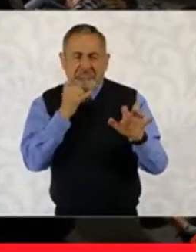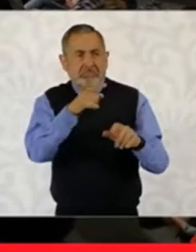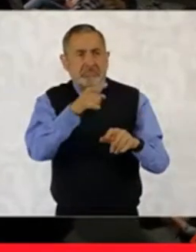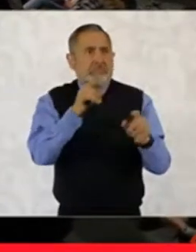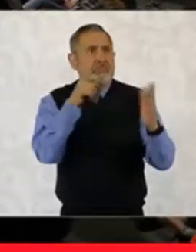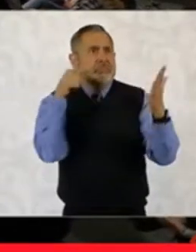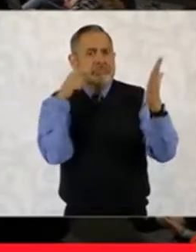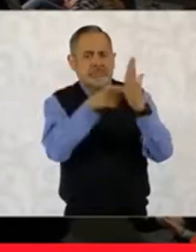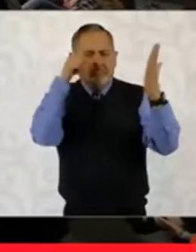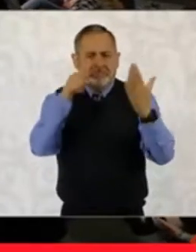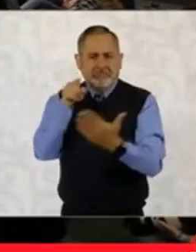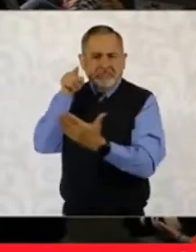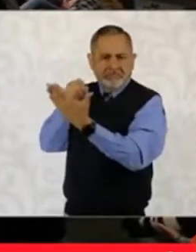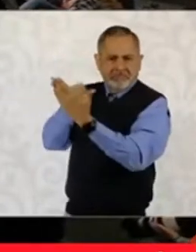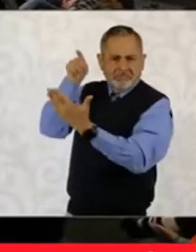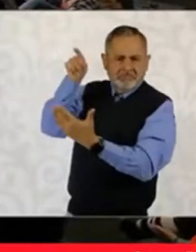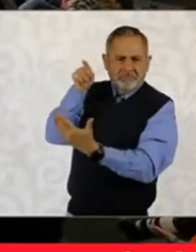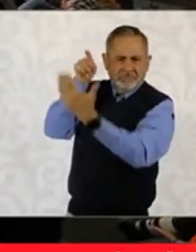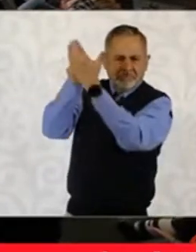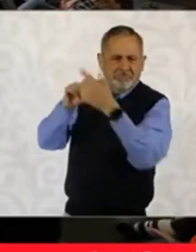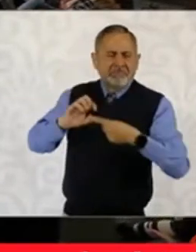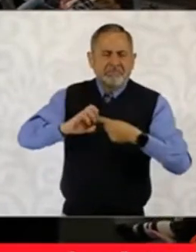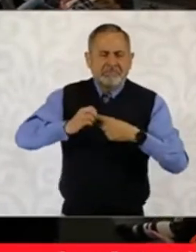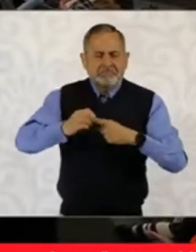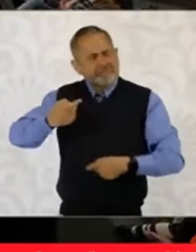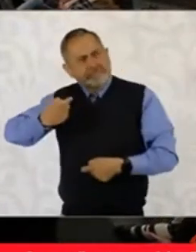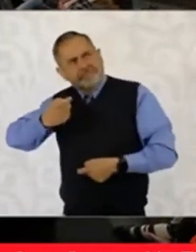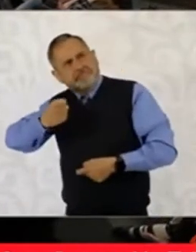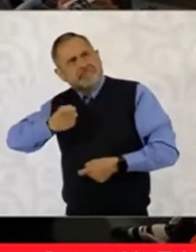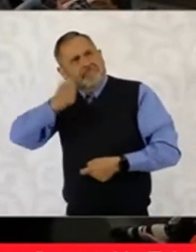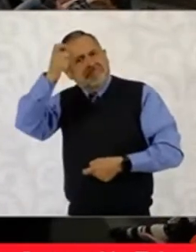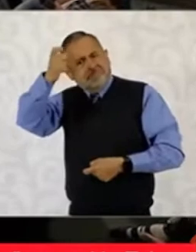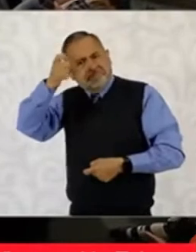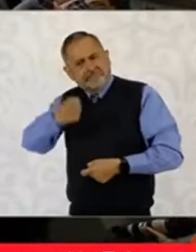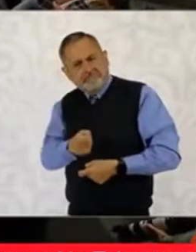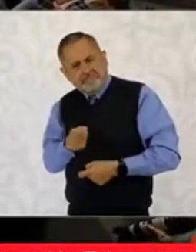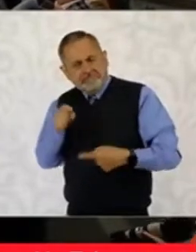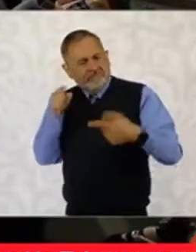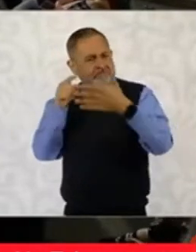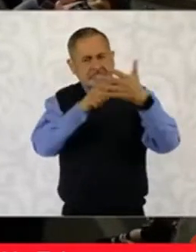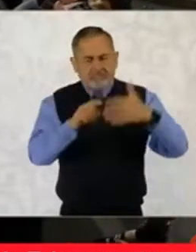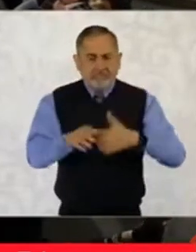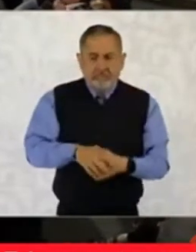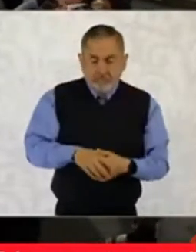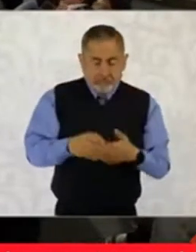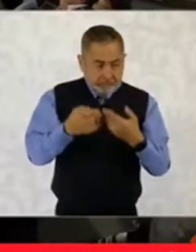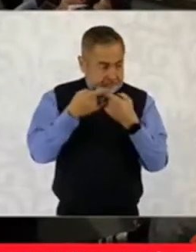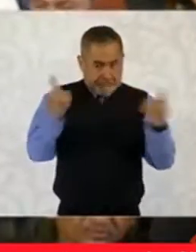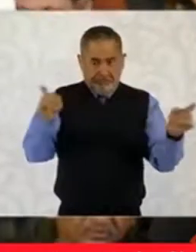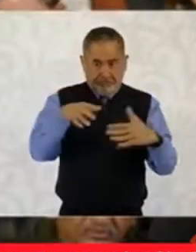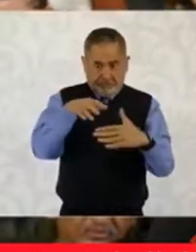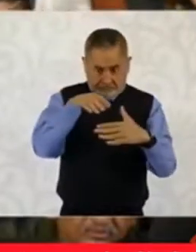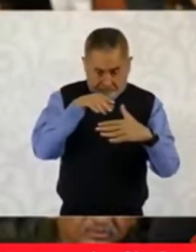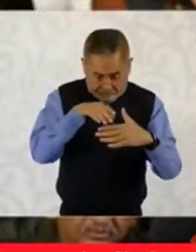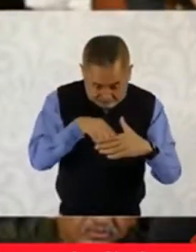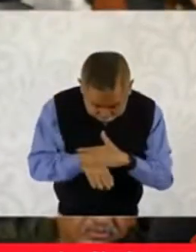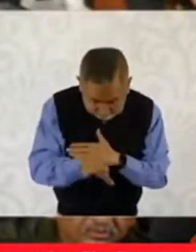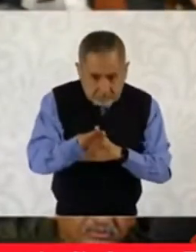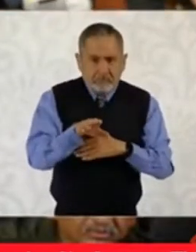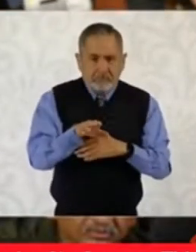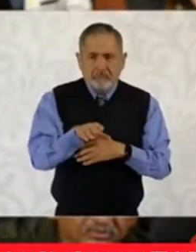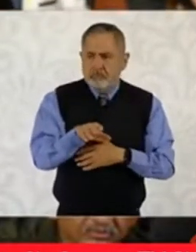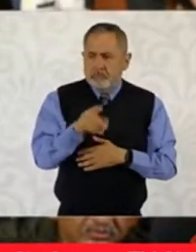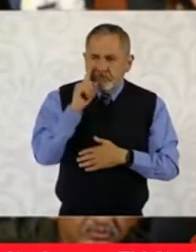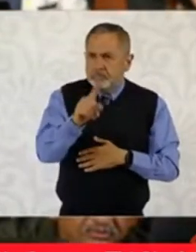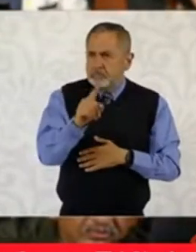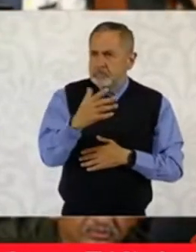bala, este zaguán. Cuando uno entra ya al lugar, a la